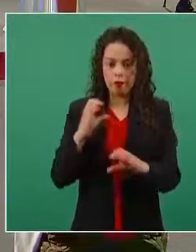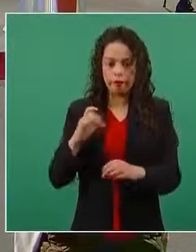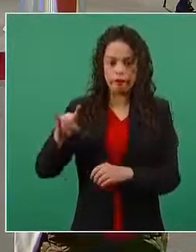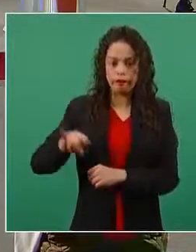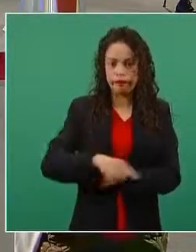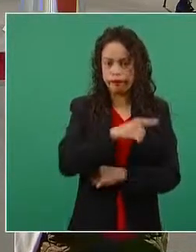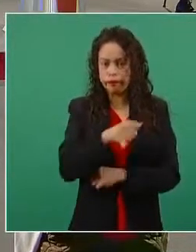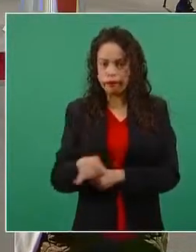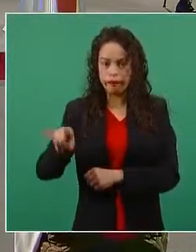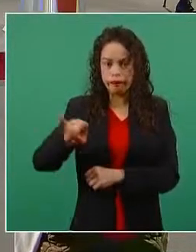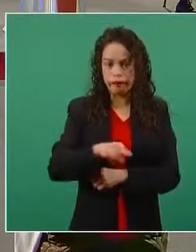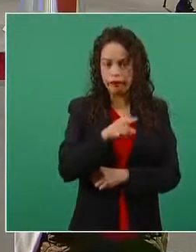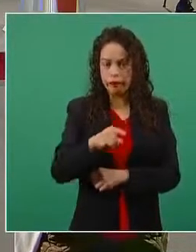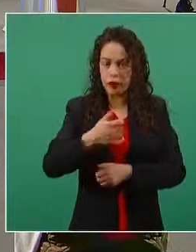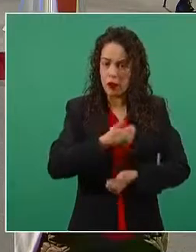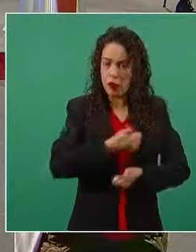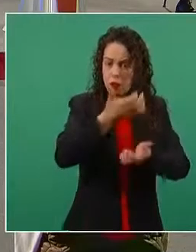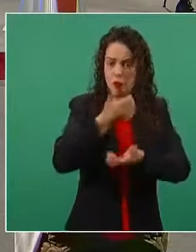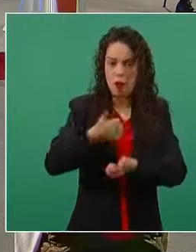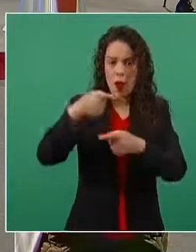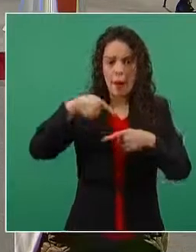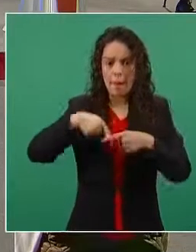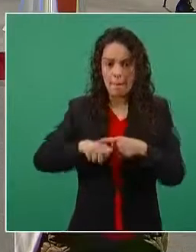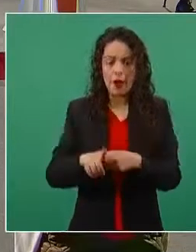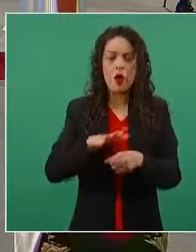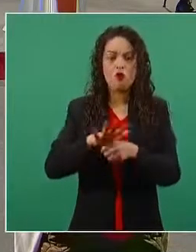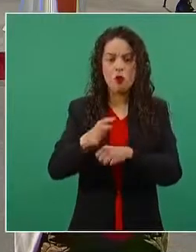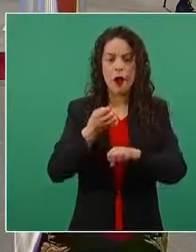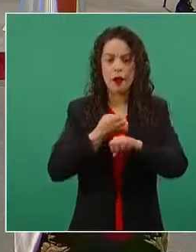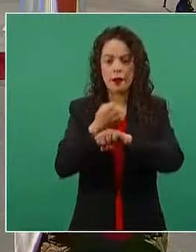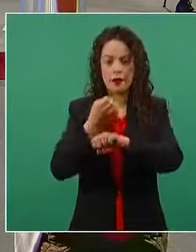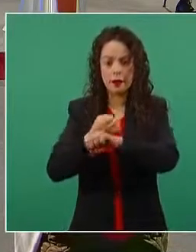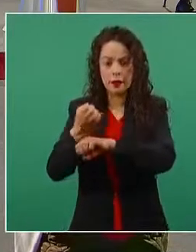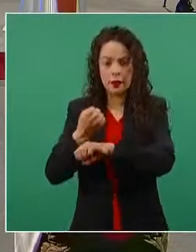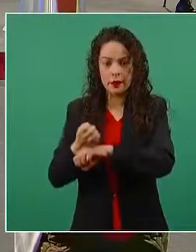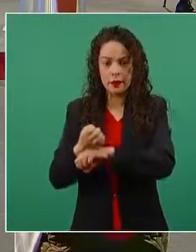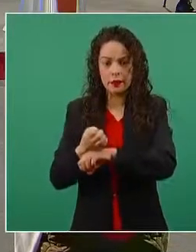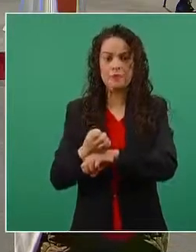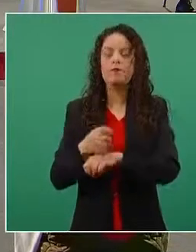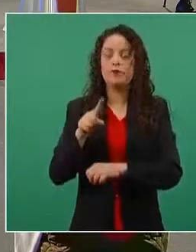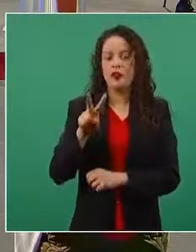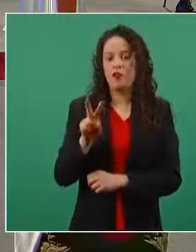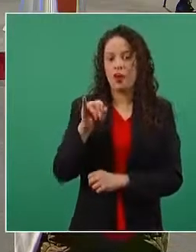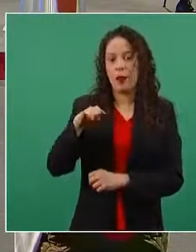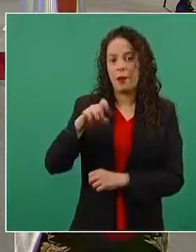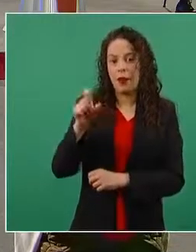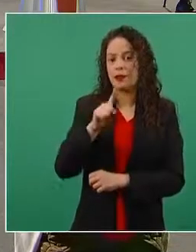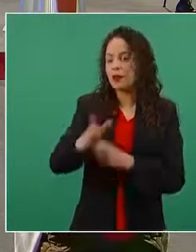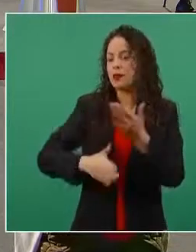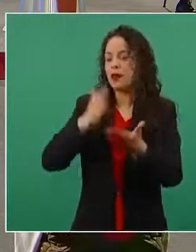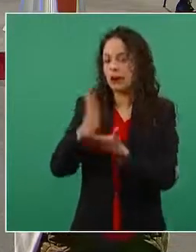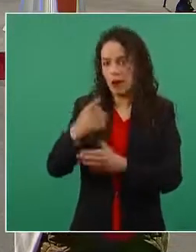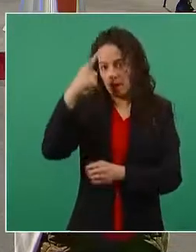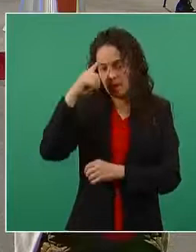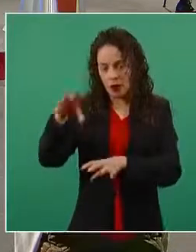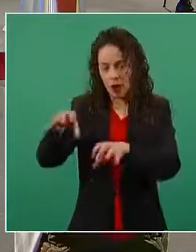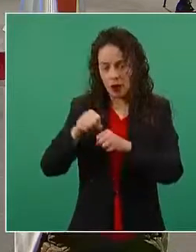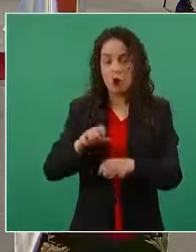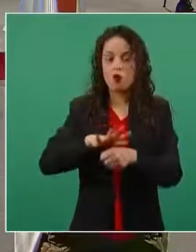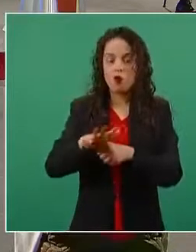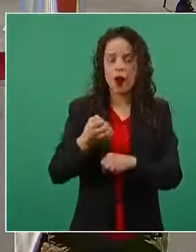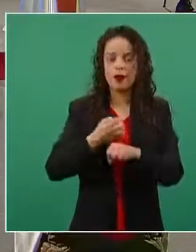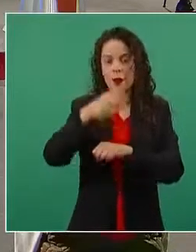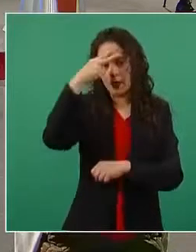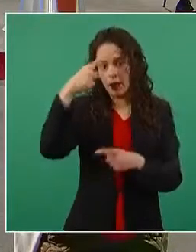inició la distribución con los estados que van a Birmex a recoger sus vacunas, que son Estado de